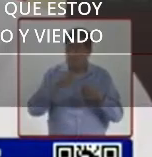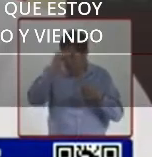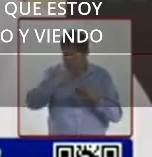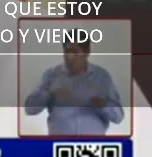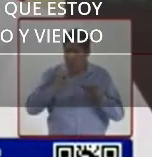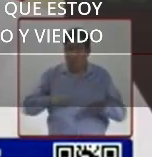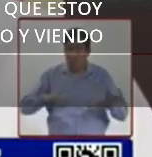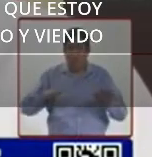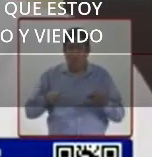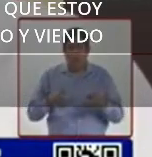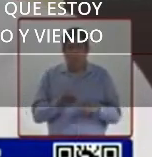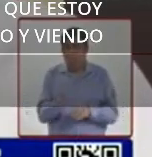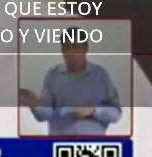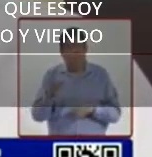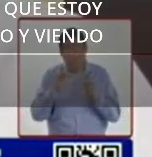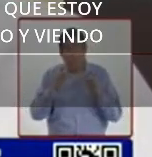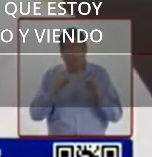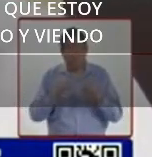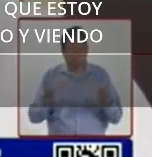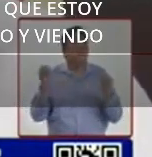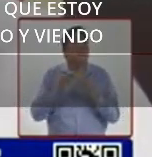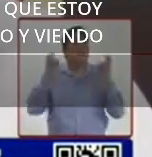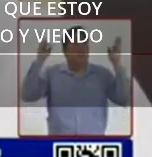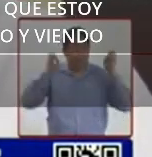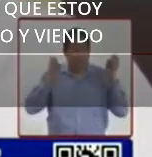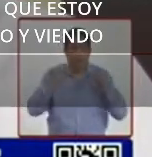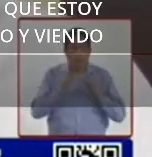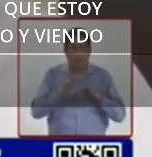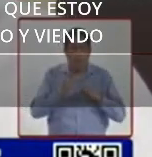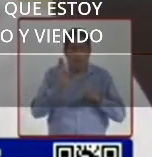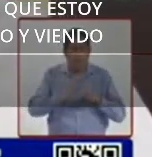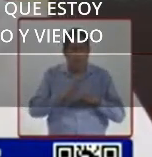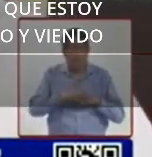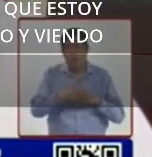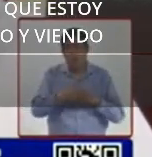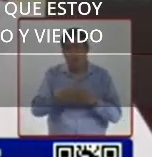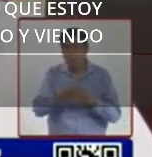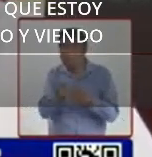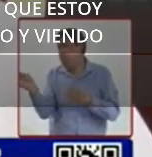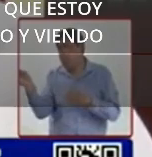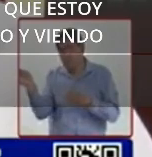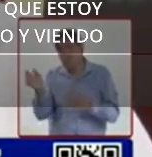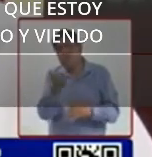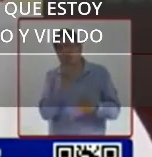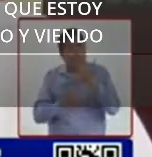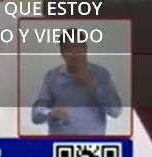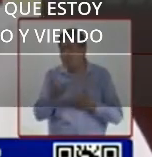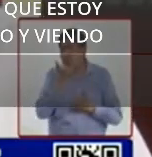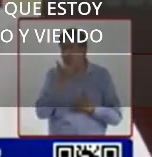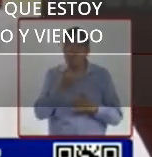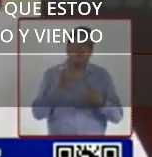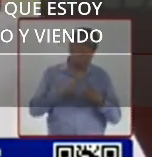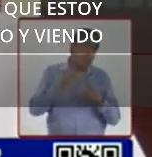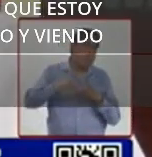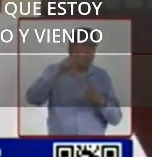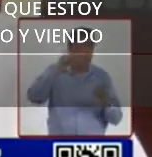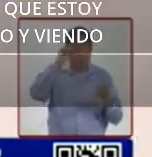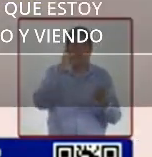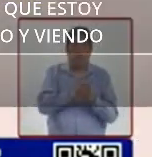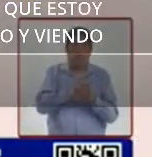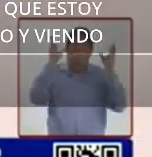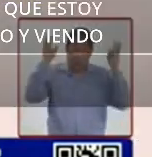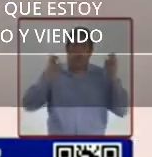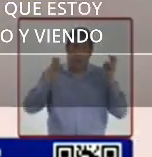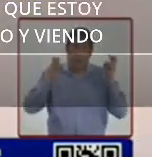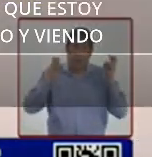hay la intención de corromper menores, es más al contrario, el tema era orientar, pero se lo ha hecho de una manera equivocada, por lo tanto creo que no corresponde